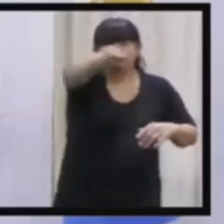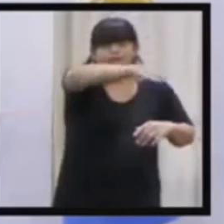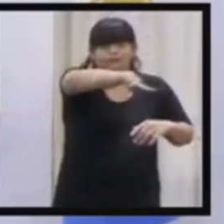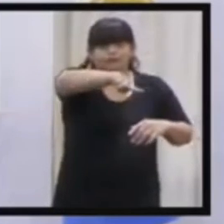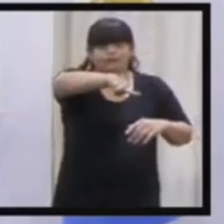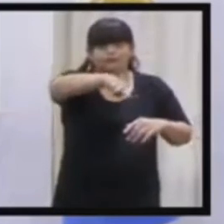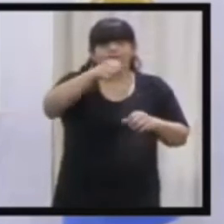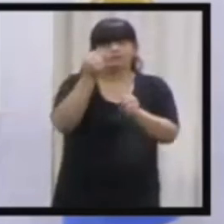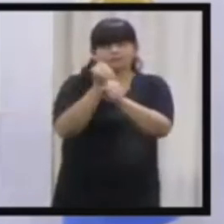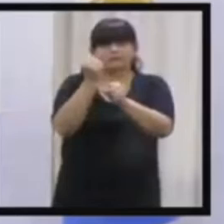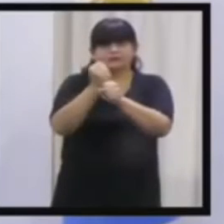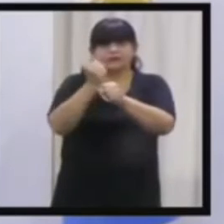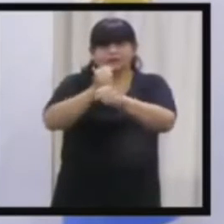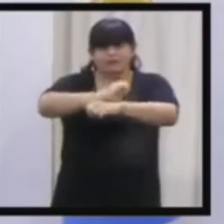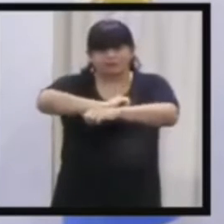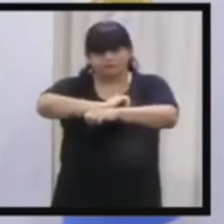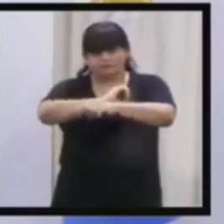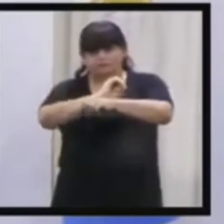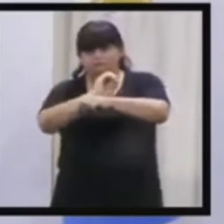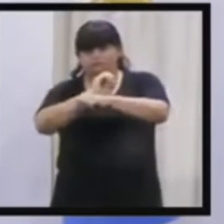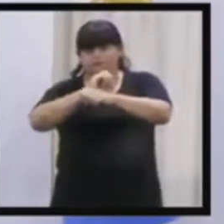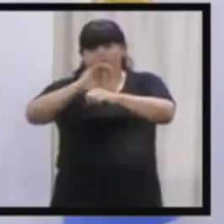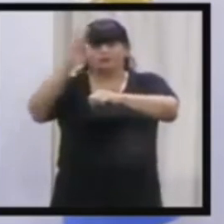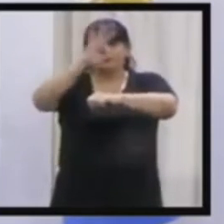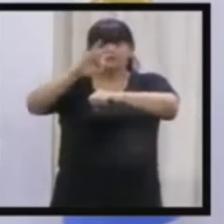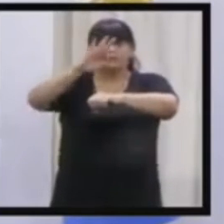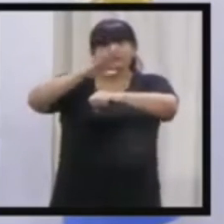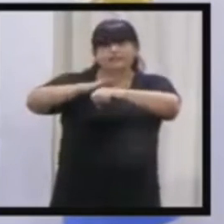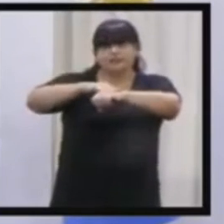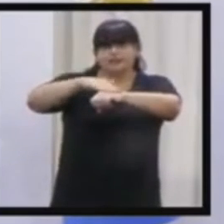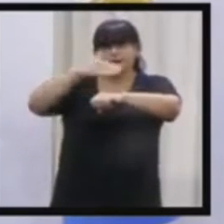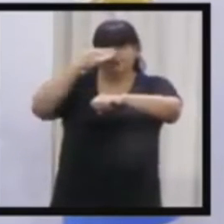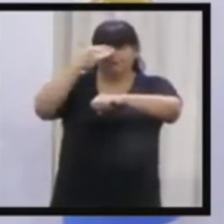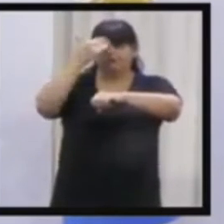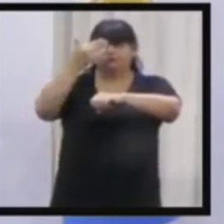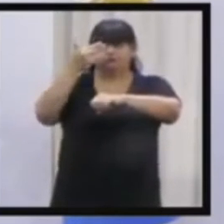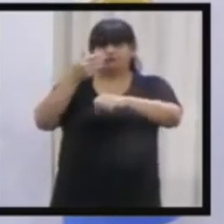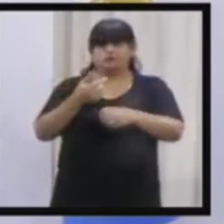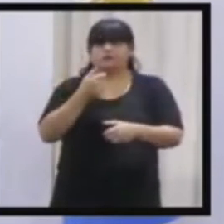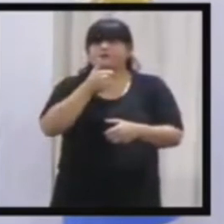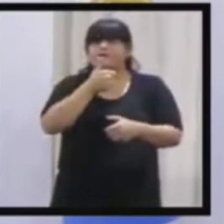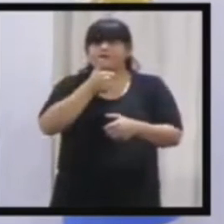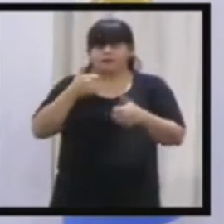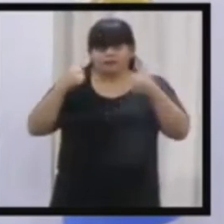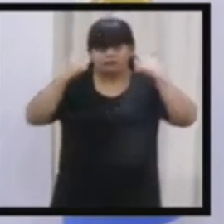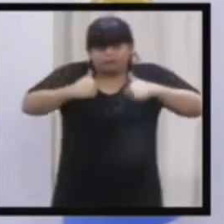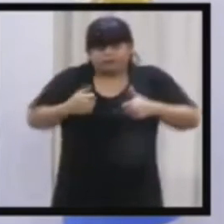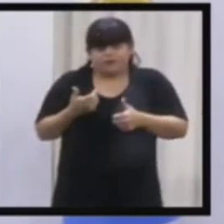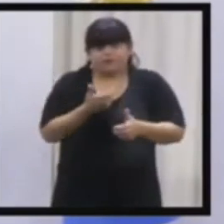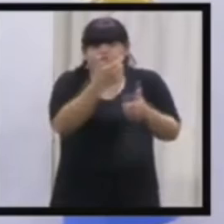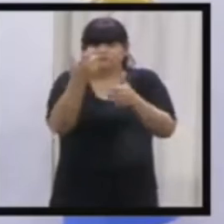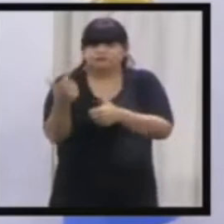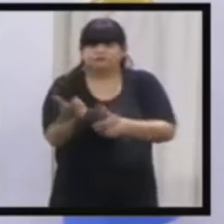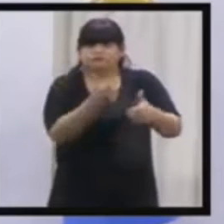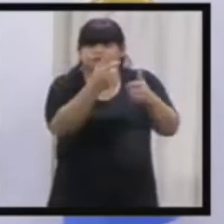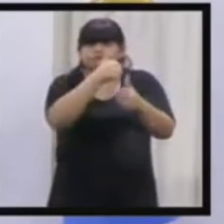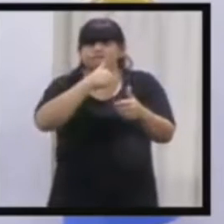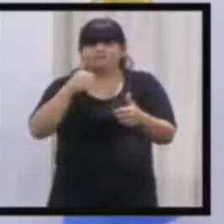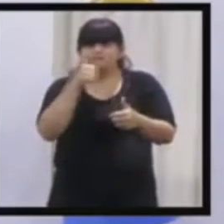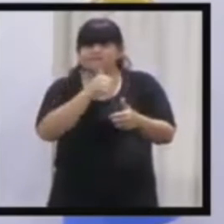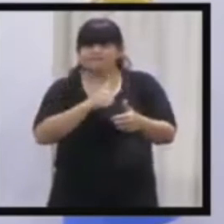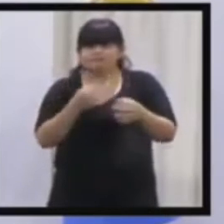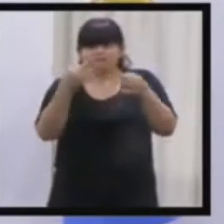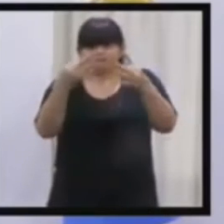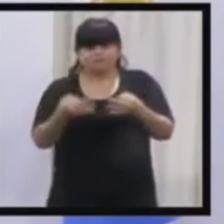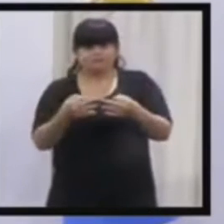Estas herramientas de fumigación ayudan, colaboran, pero no tienen la misma efectividad que tiene la eliminación de criaderos en